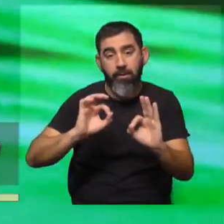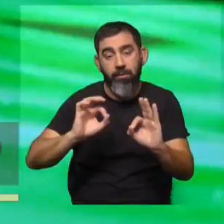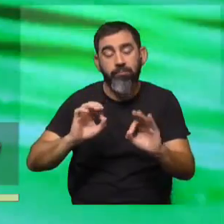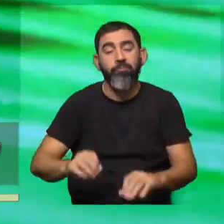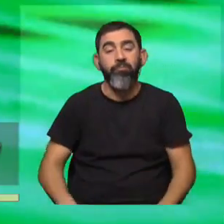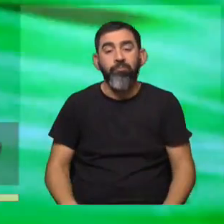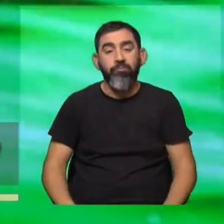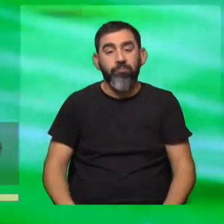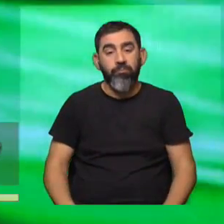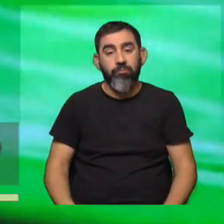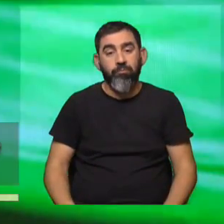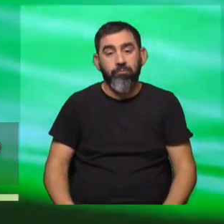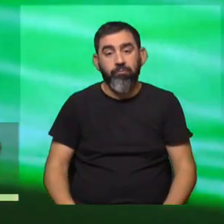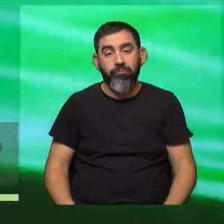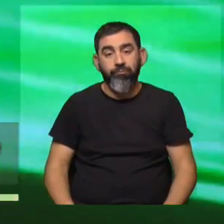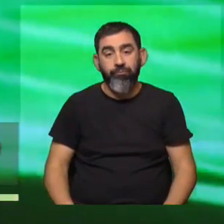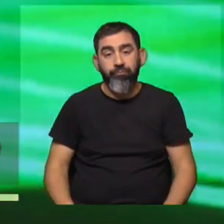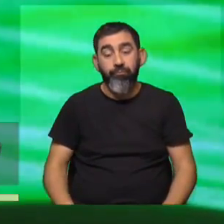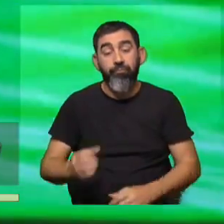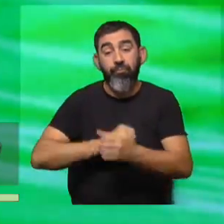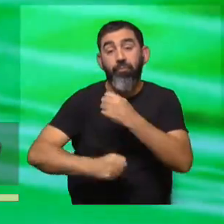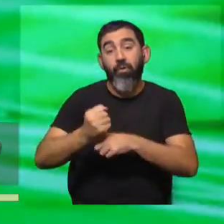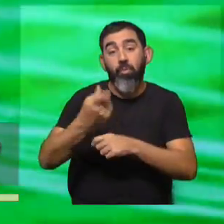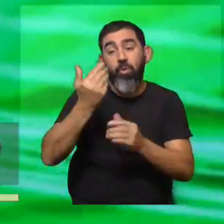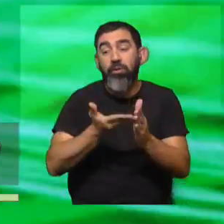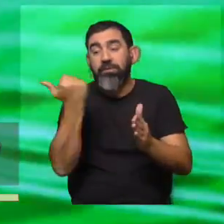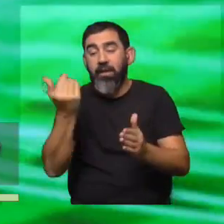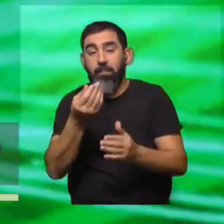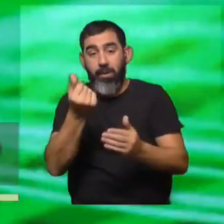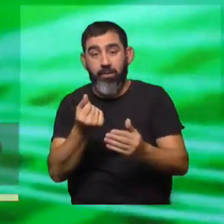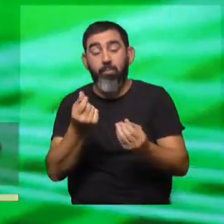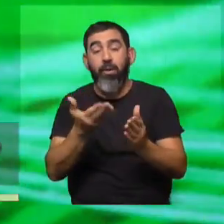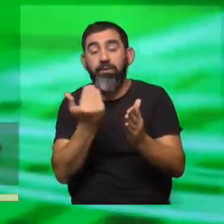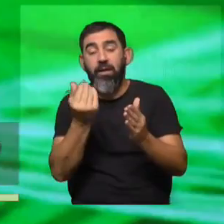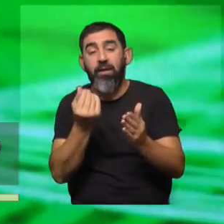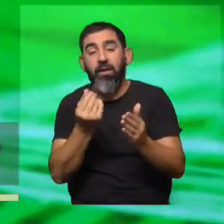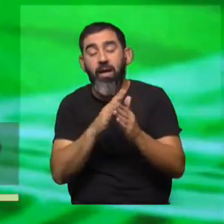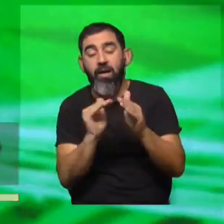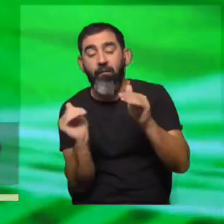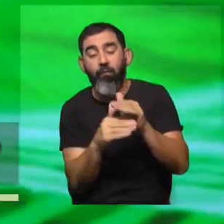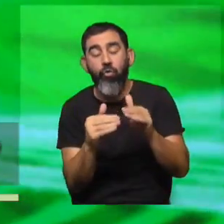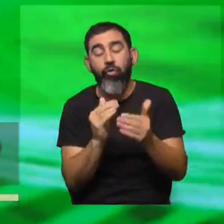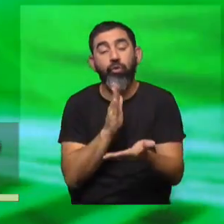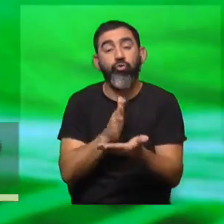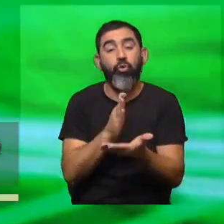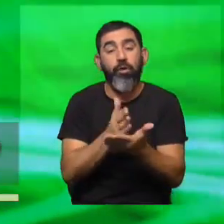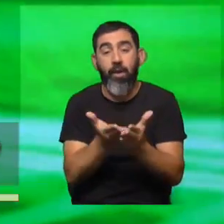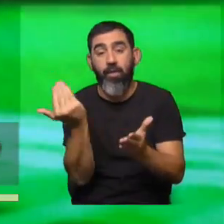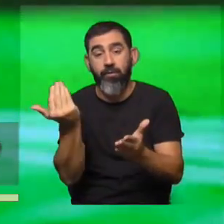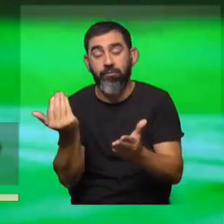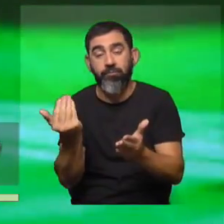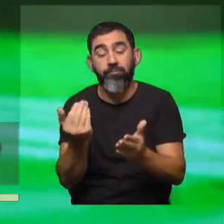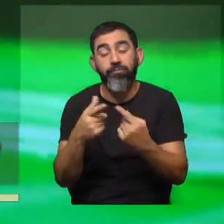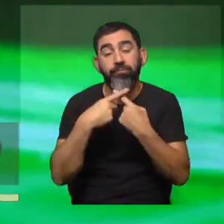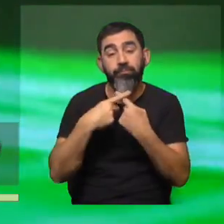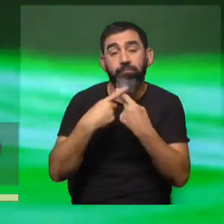parte del ejecutivo ni un centavo es mala el año pasado le quitaban recursos porque se sacaban el adicional del fondo de solidaridad después